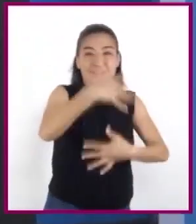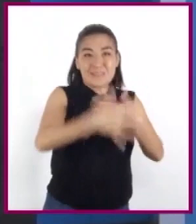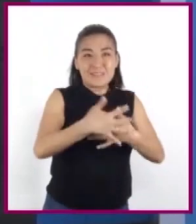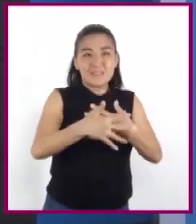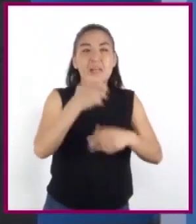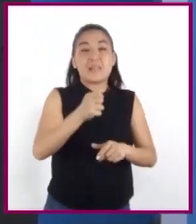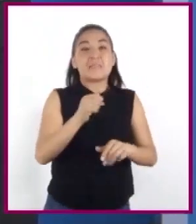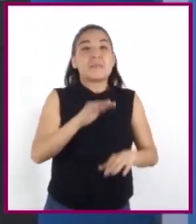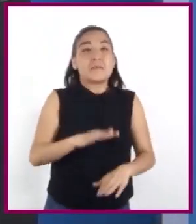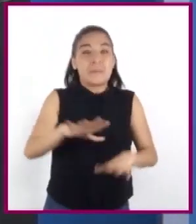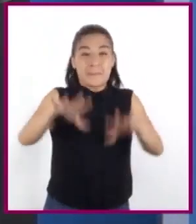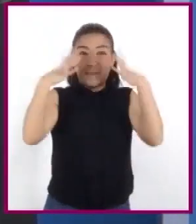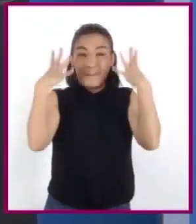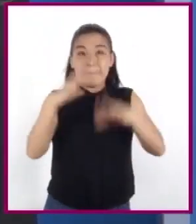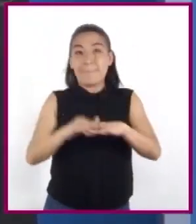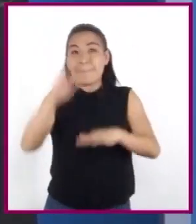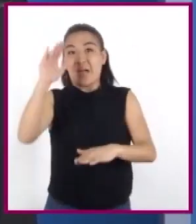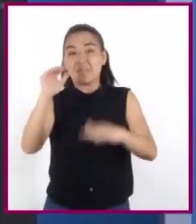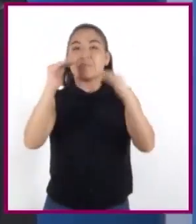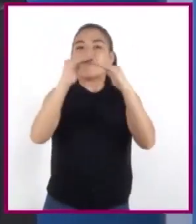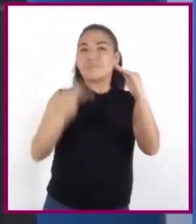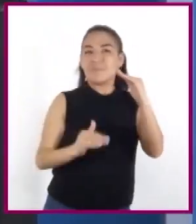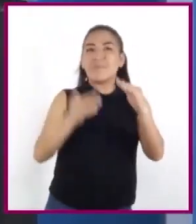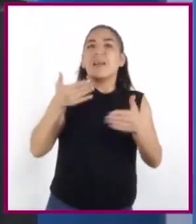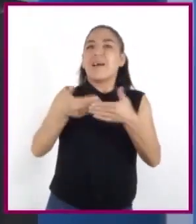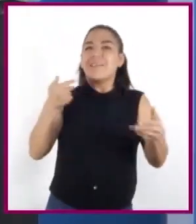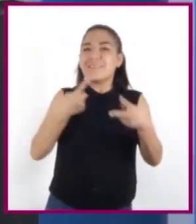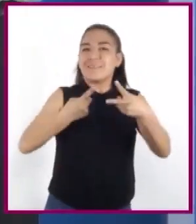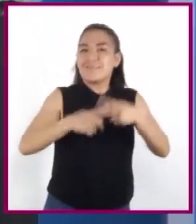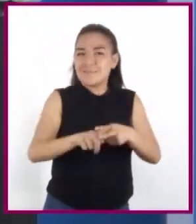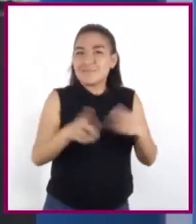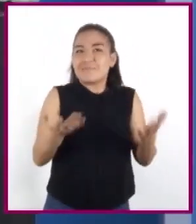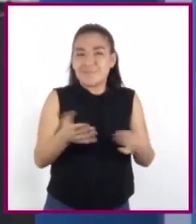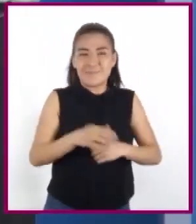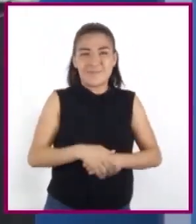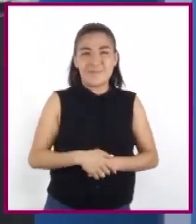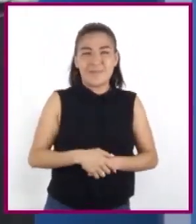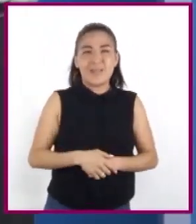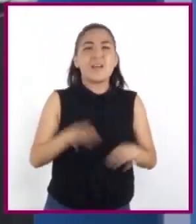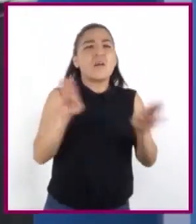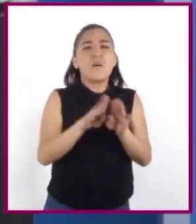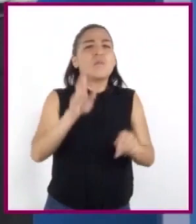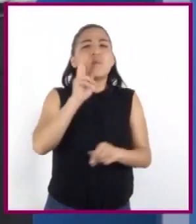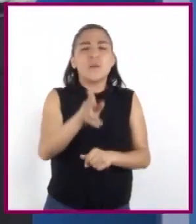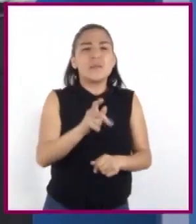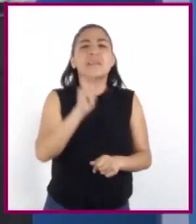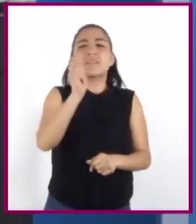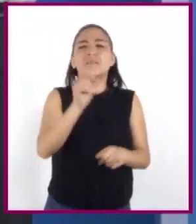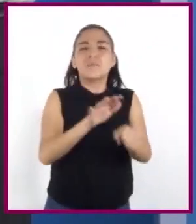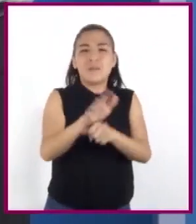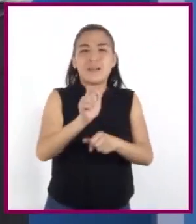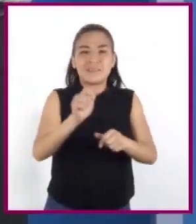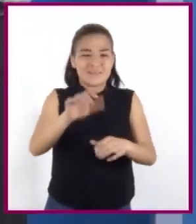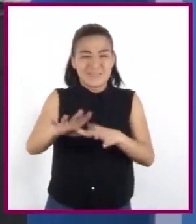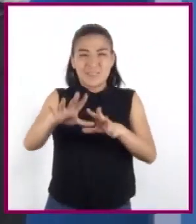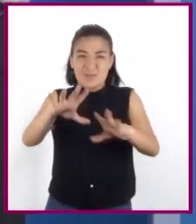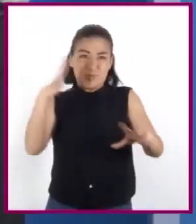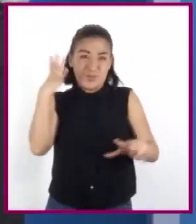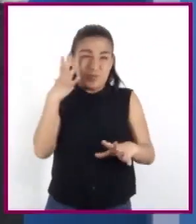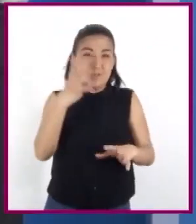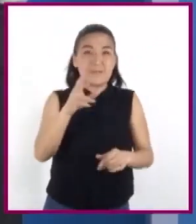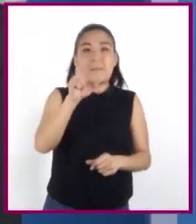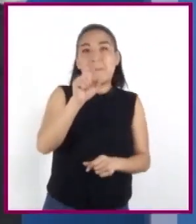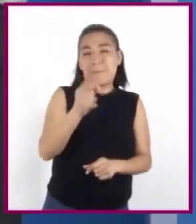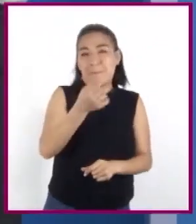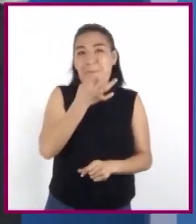fue mayor o menor con respecto al inicio? ¿Podríamos predecir cuál será su desplazamiento para el minuto